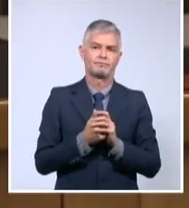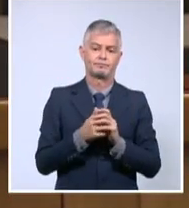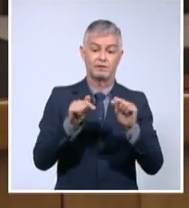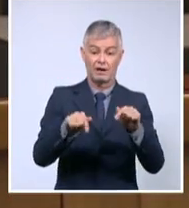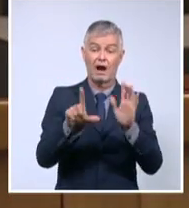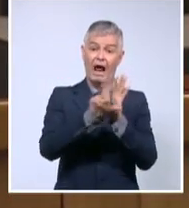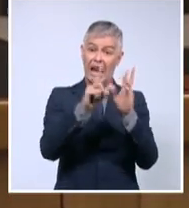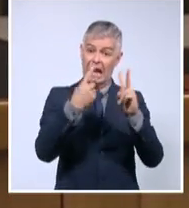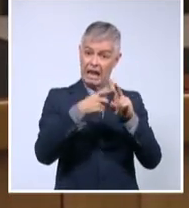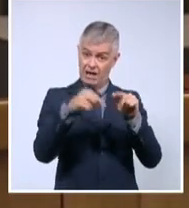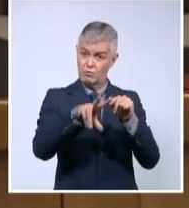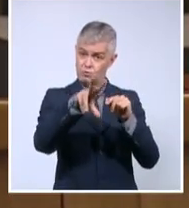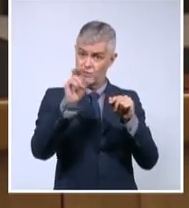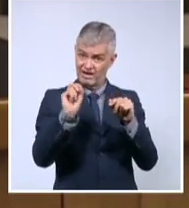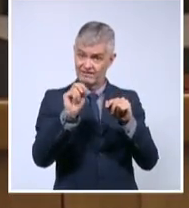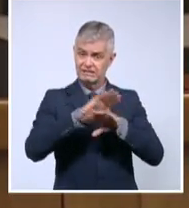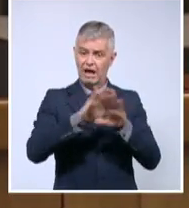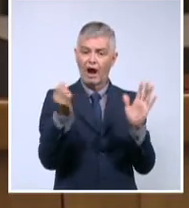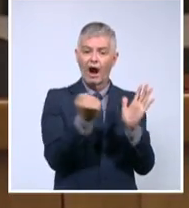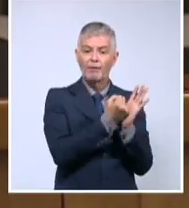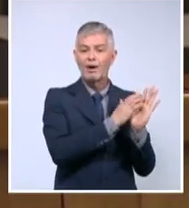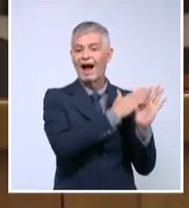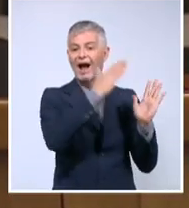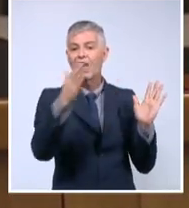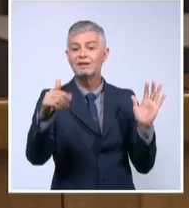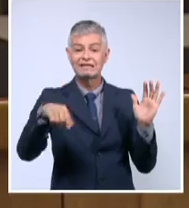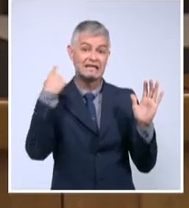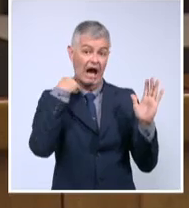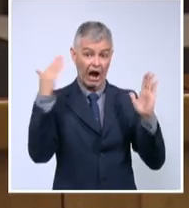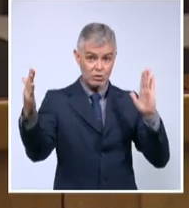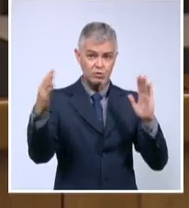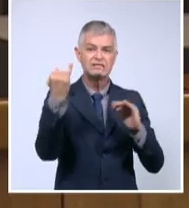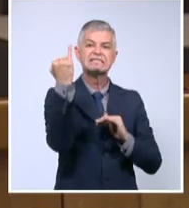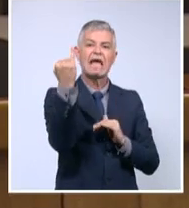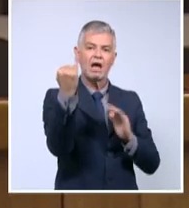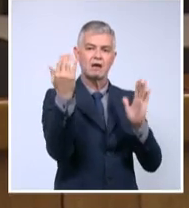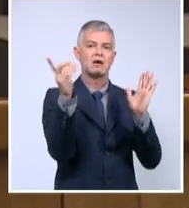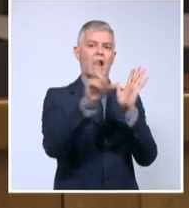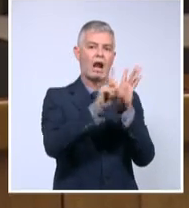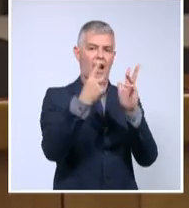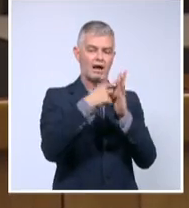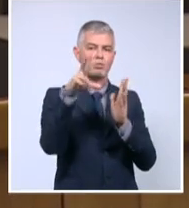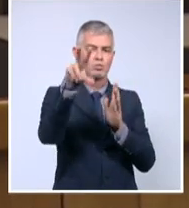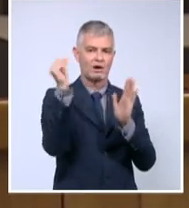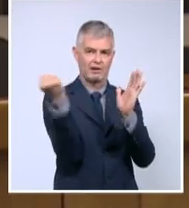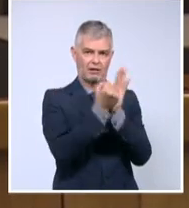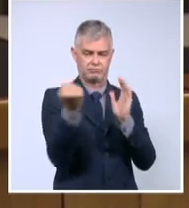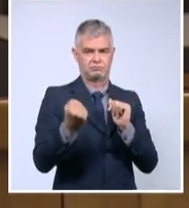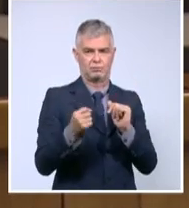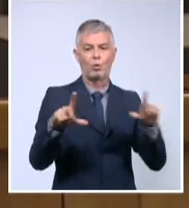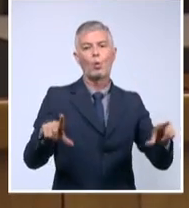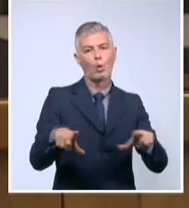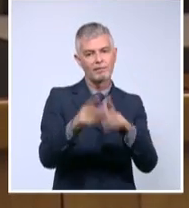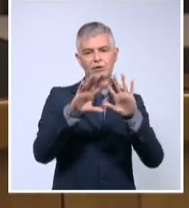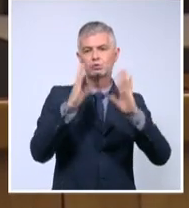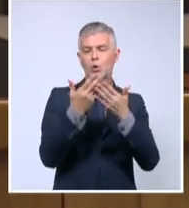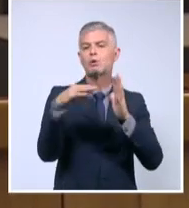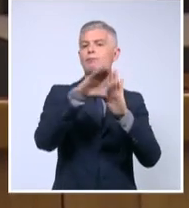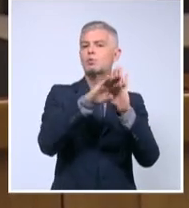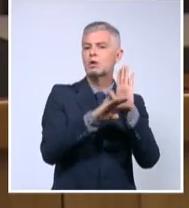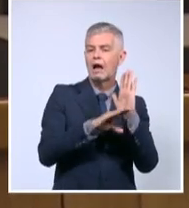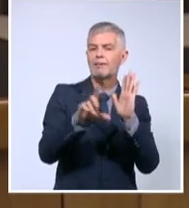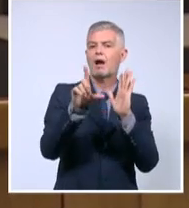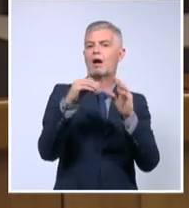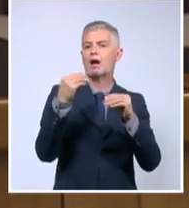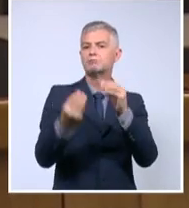leyes se han aprobado un total de 6 este año en cumplimiento del cronograma legislativo que ahora hemos tenido que readecuar y